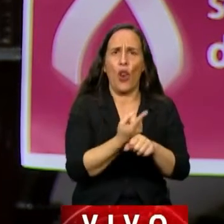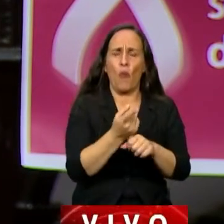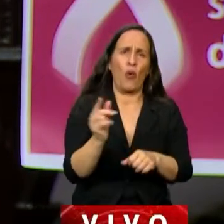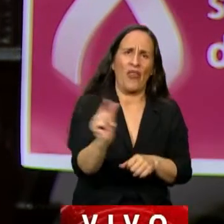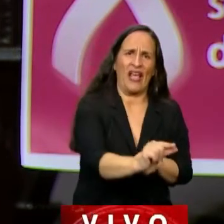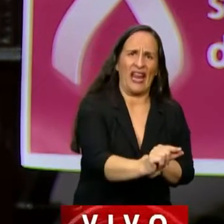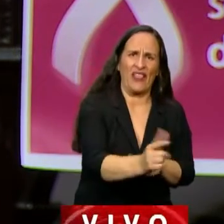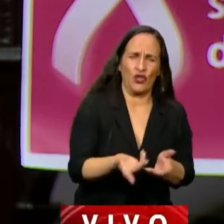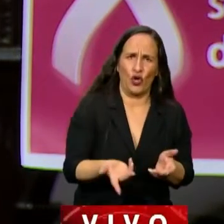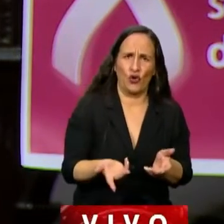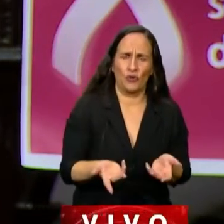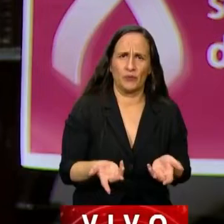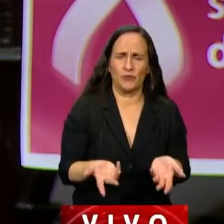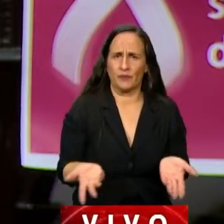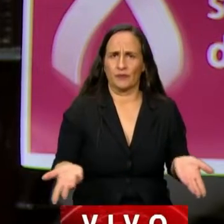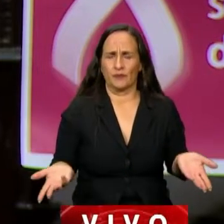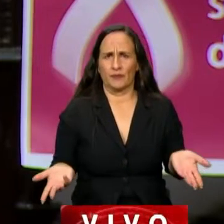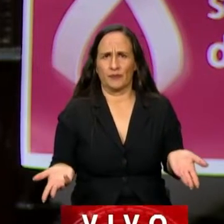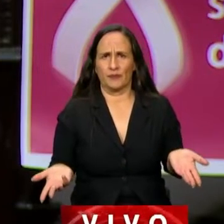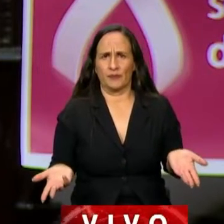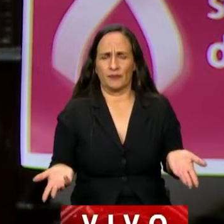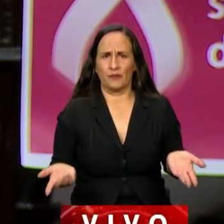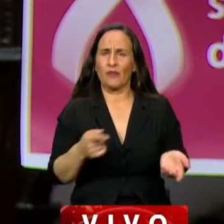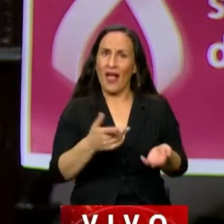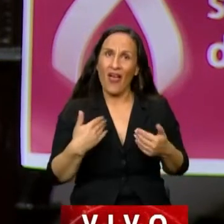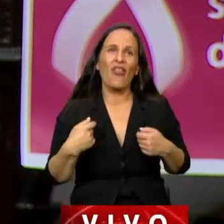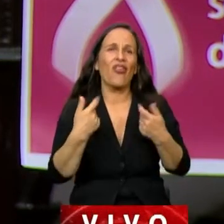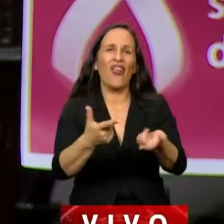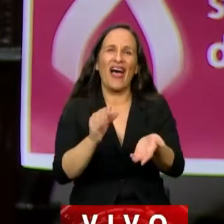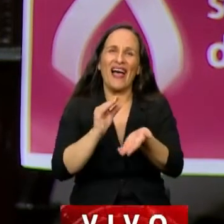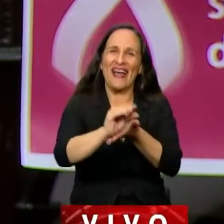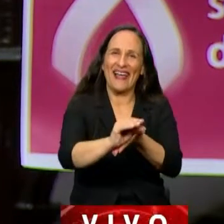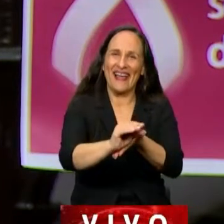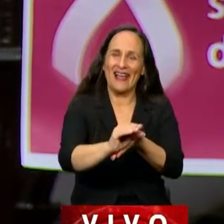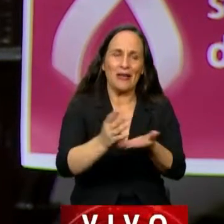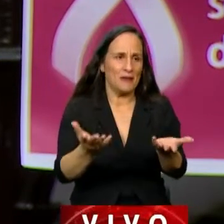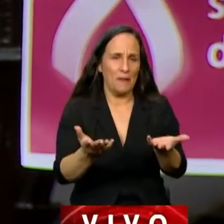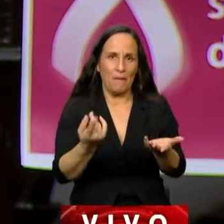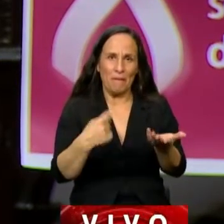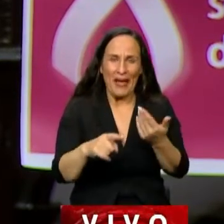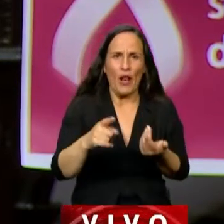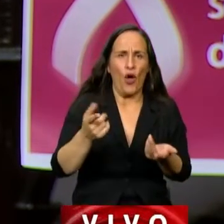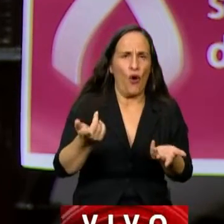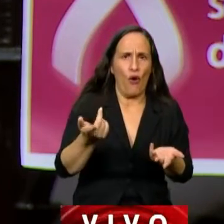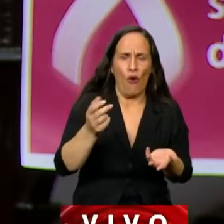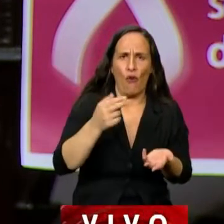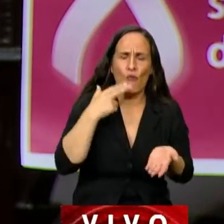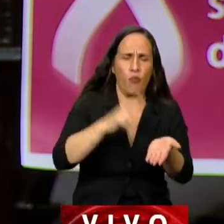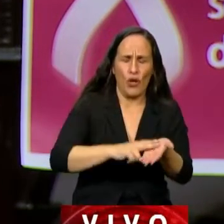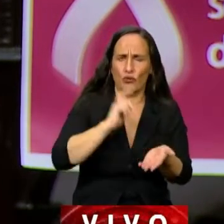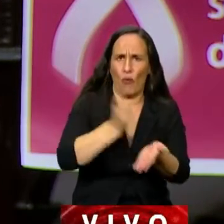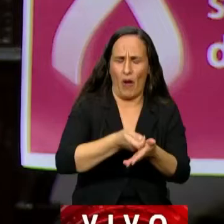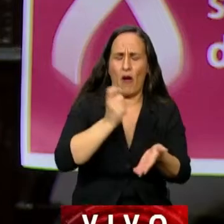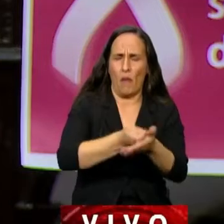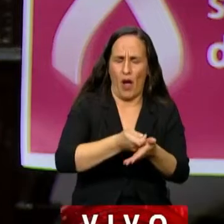crédito? ¿Cuál es el beneficio de un incentivo económico en un contexto de alta presión